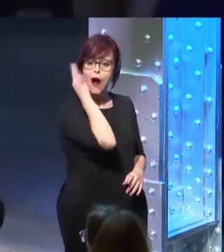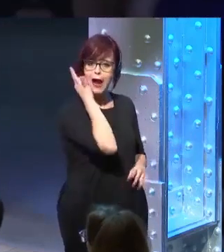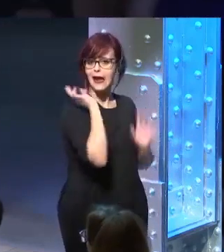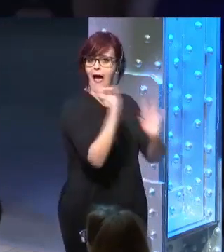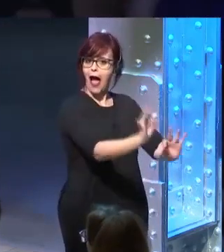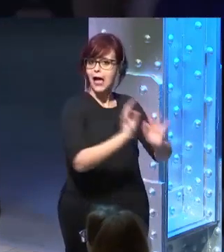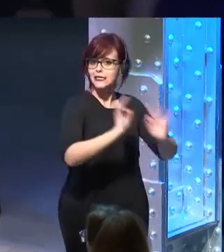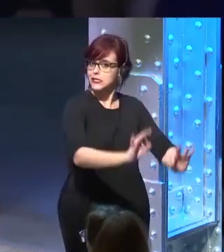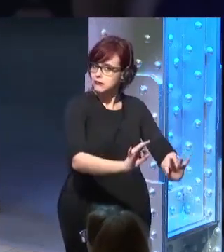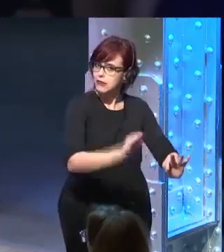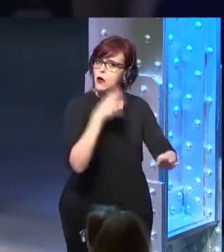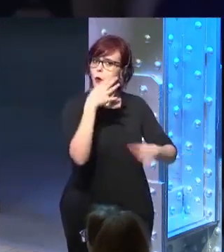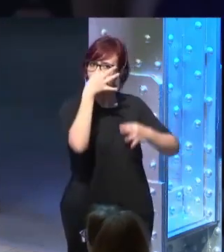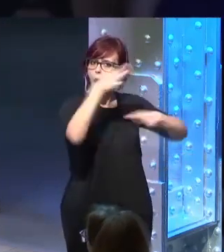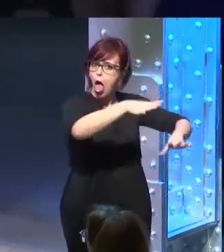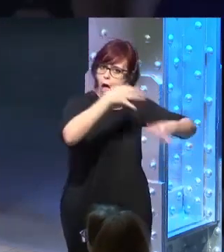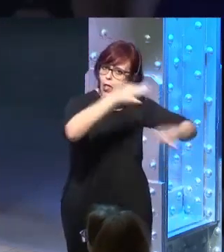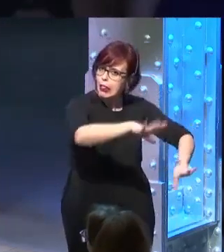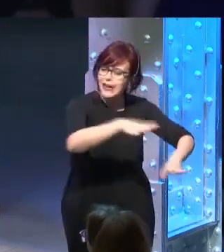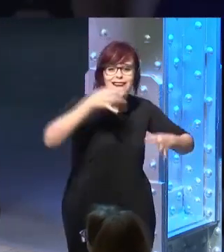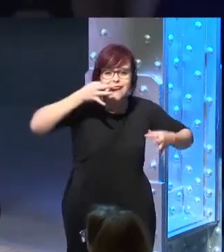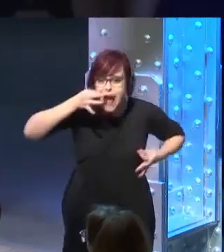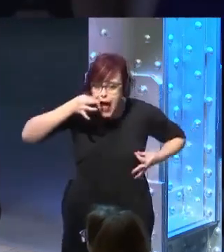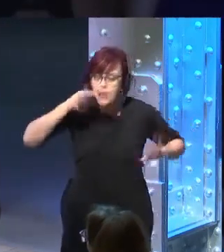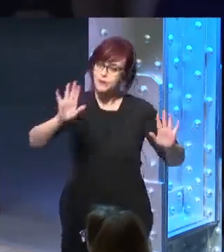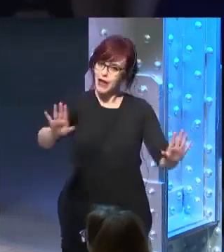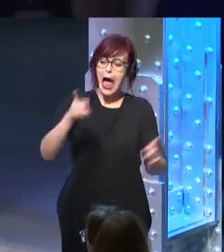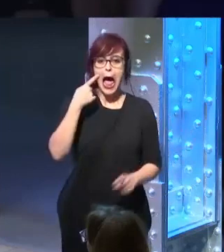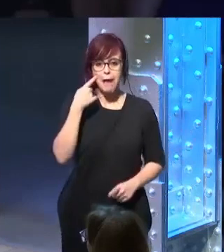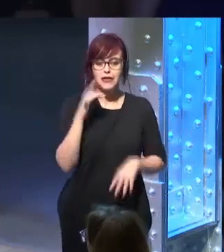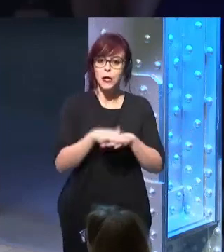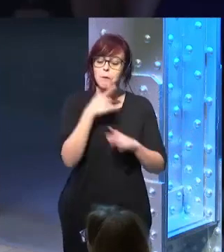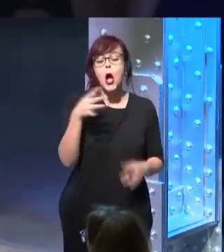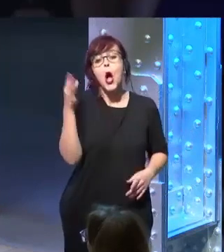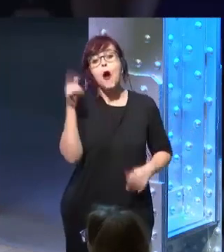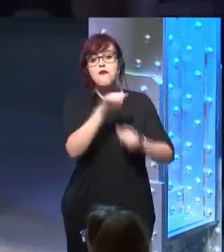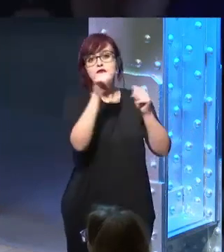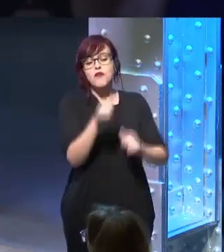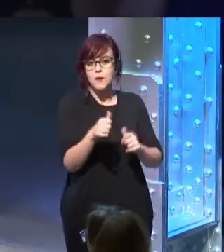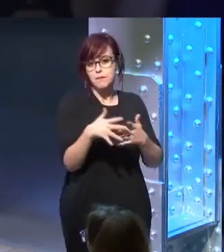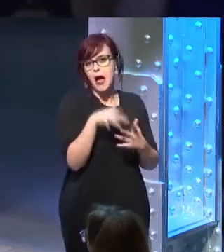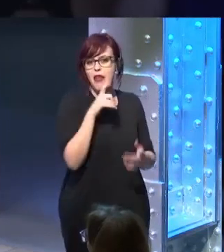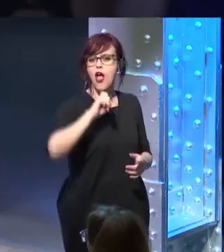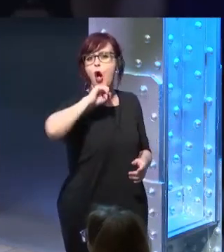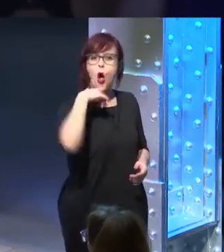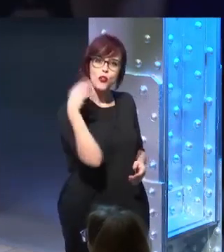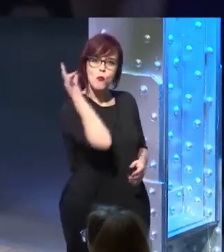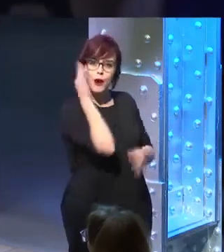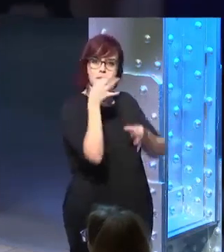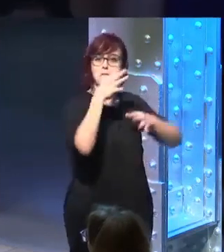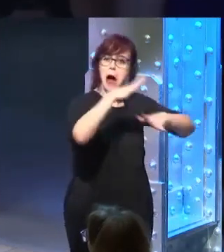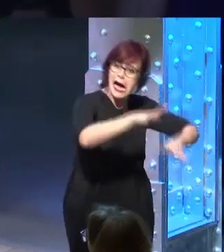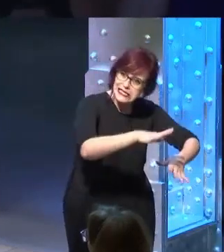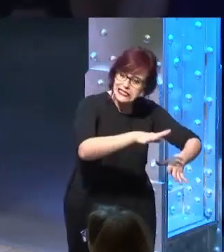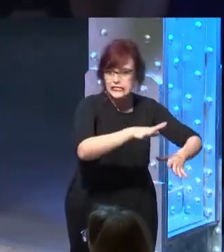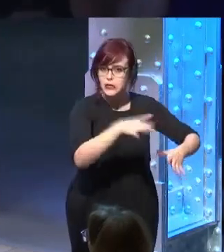estar seguros de todo esto, creo que la misoginia es una manera de describir lo que está pasando. Pero